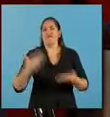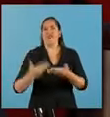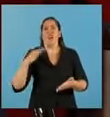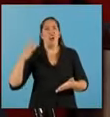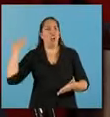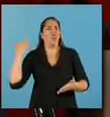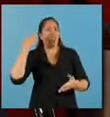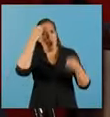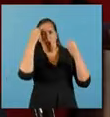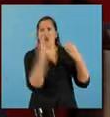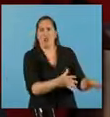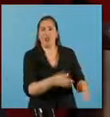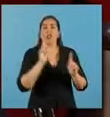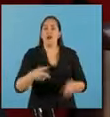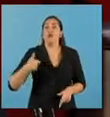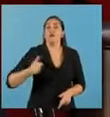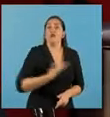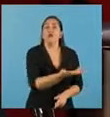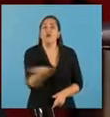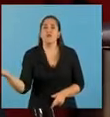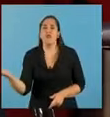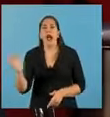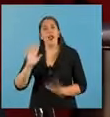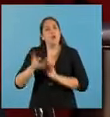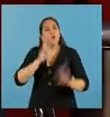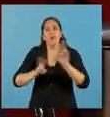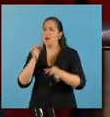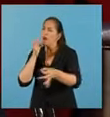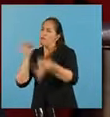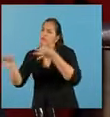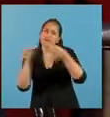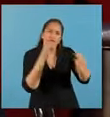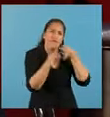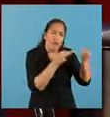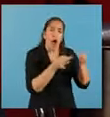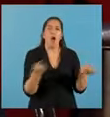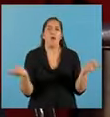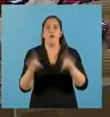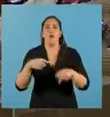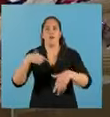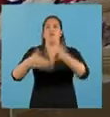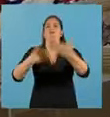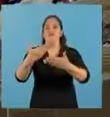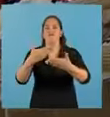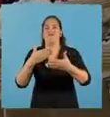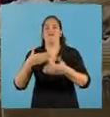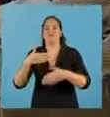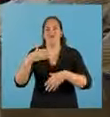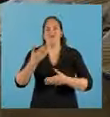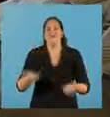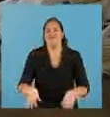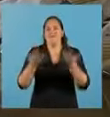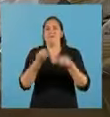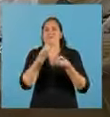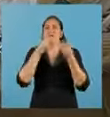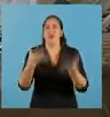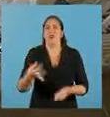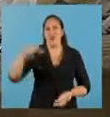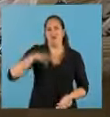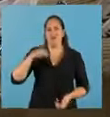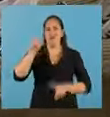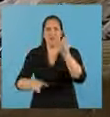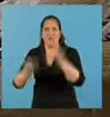diálogo económico y social como el modo más perfecto de alcanzar el desarrollo en armonía, preservando precios para mejorar el salario